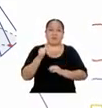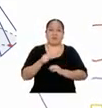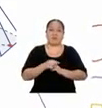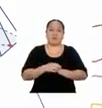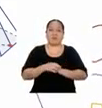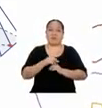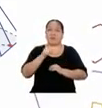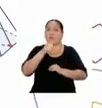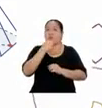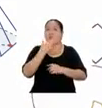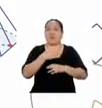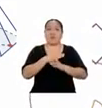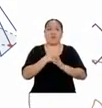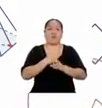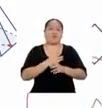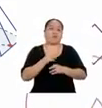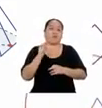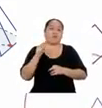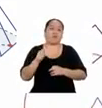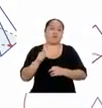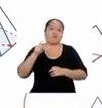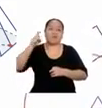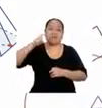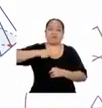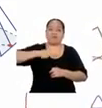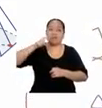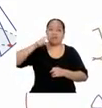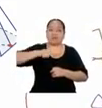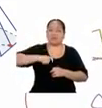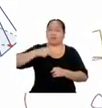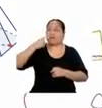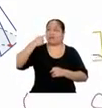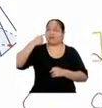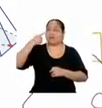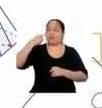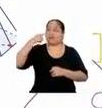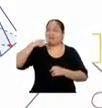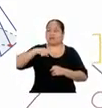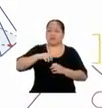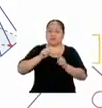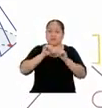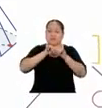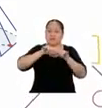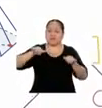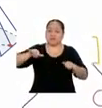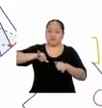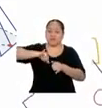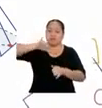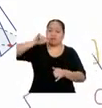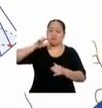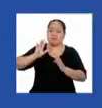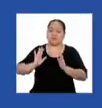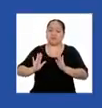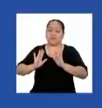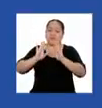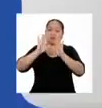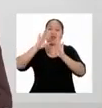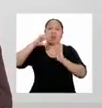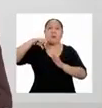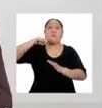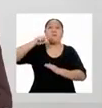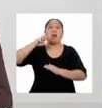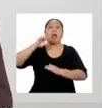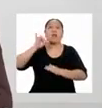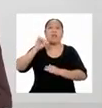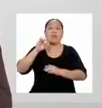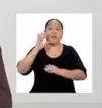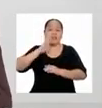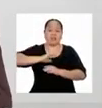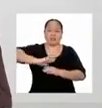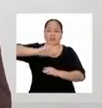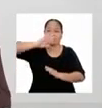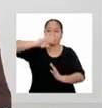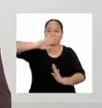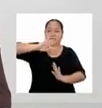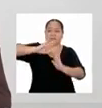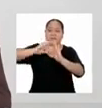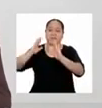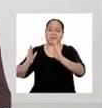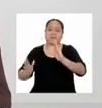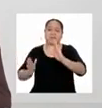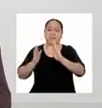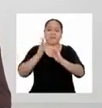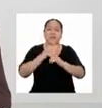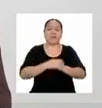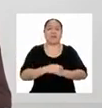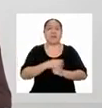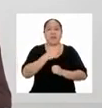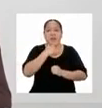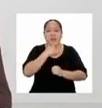manera, podemos decir que necesitamos conocer las medidas de las paredes de la carpa. Ya veo. Tu carpa